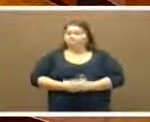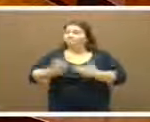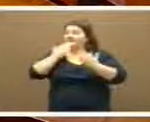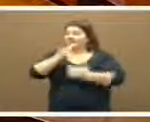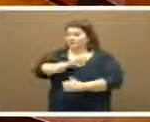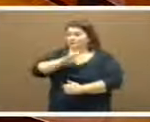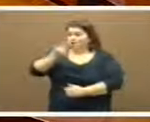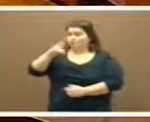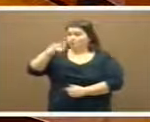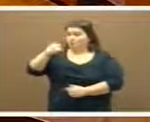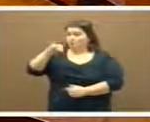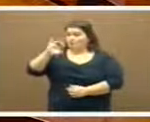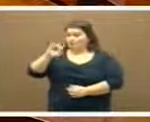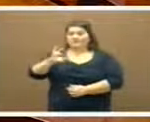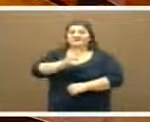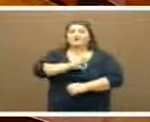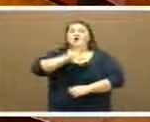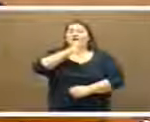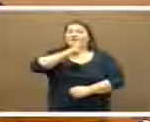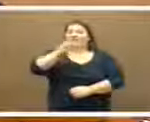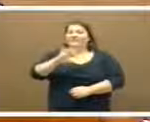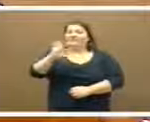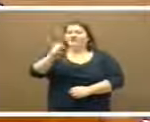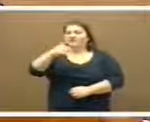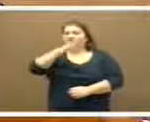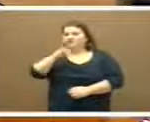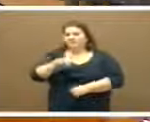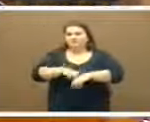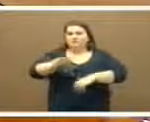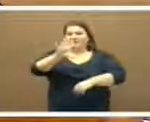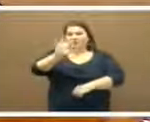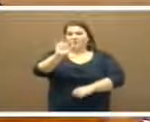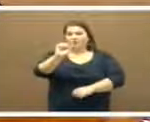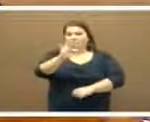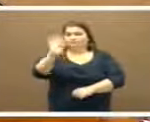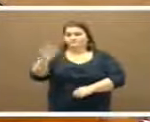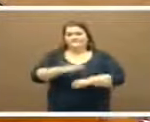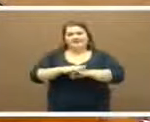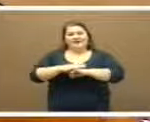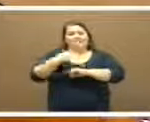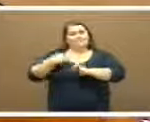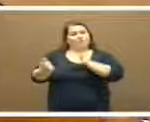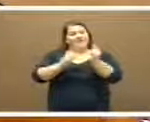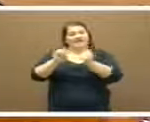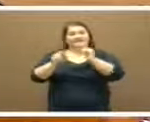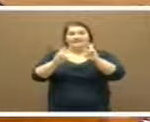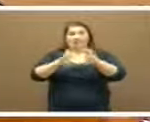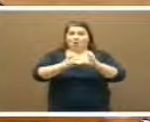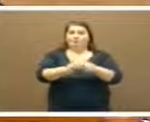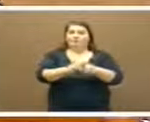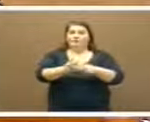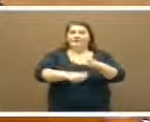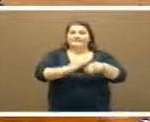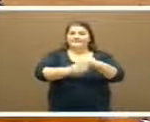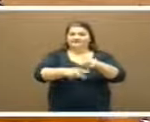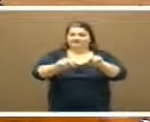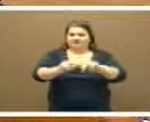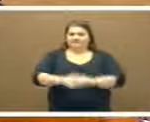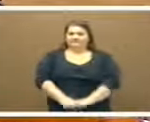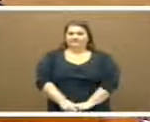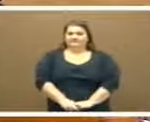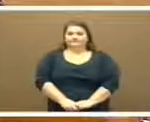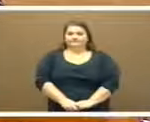Gracias, señora Rubio. Señor Hernández Sánchez tiene la palabra por tiempo de 5 minutos para finalizar este debate sobre este conjunto de enmiendas.